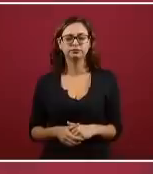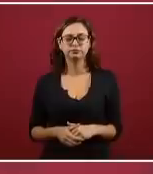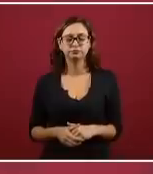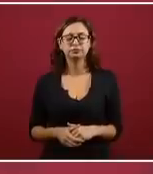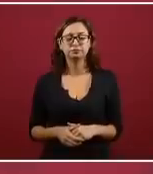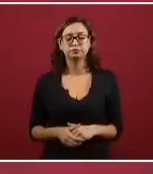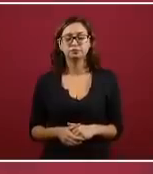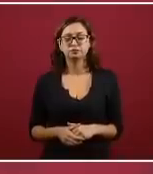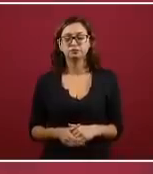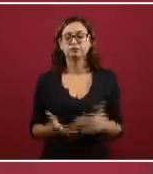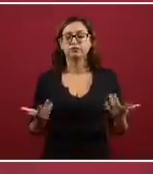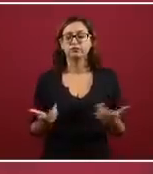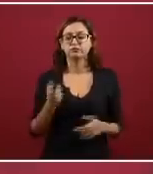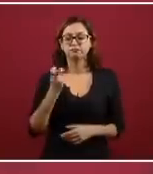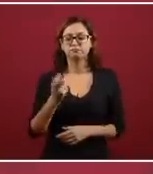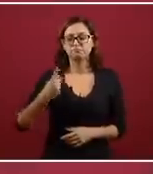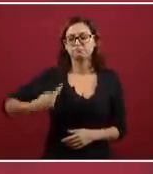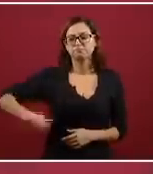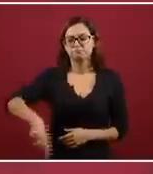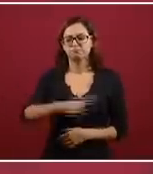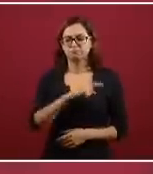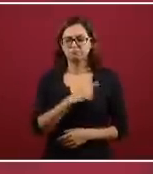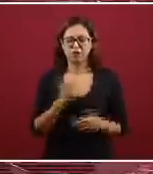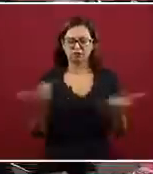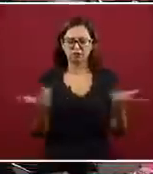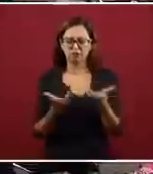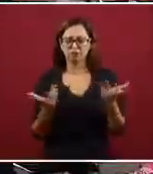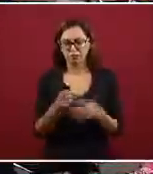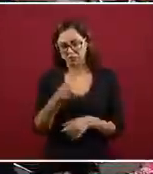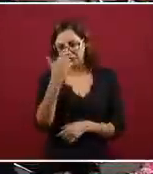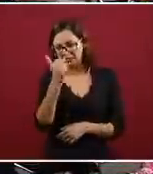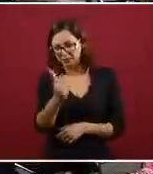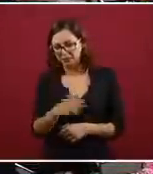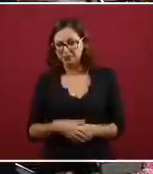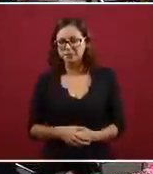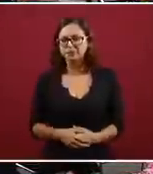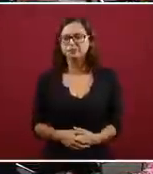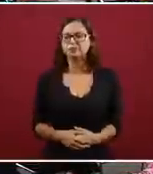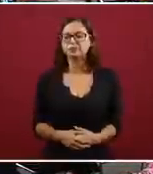Eso es lo que se está haciendo. Pero tiene razón.